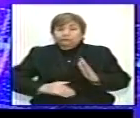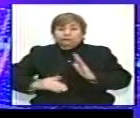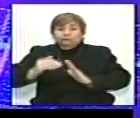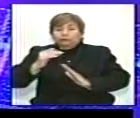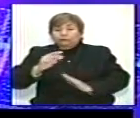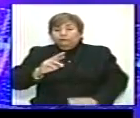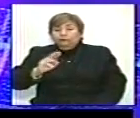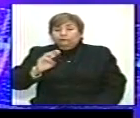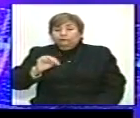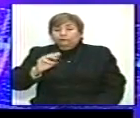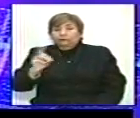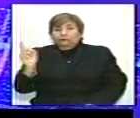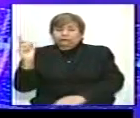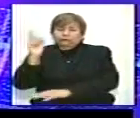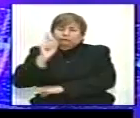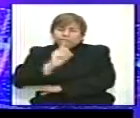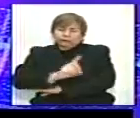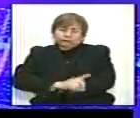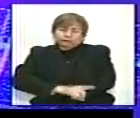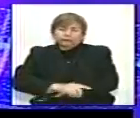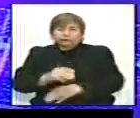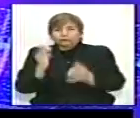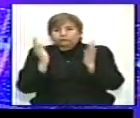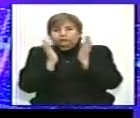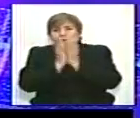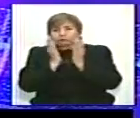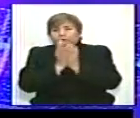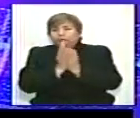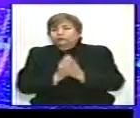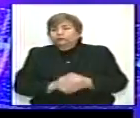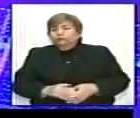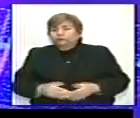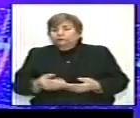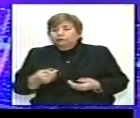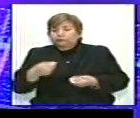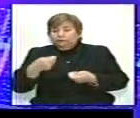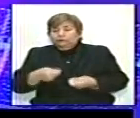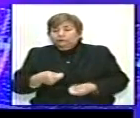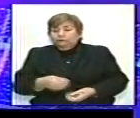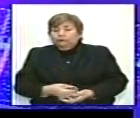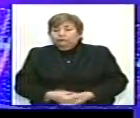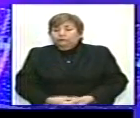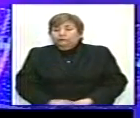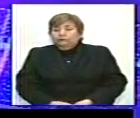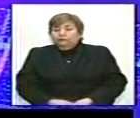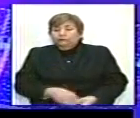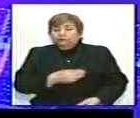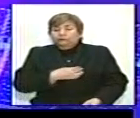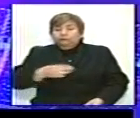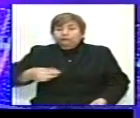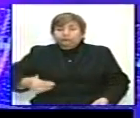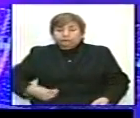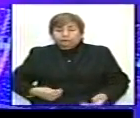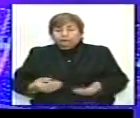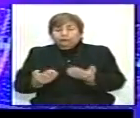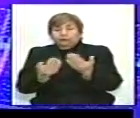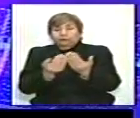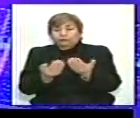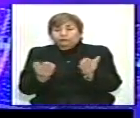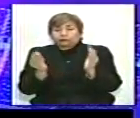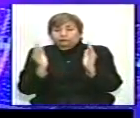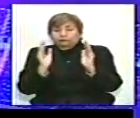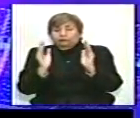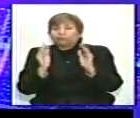ya finiquitada, mejore y también se termine de implementar. Lo del Ministerio de Educación se